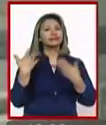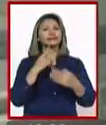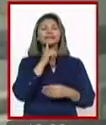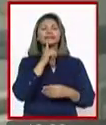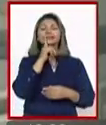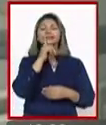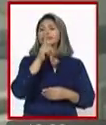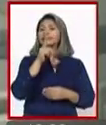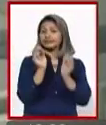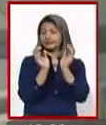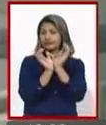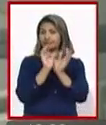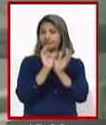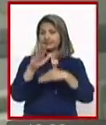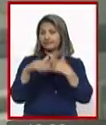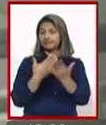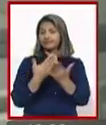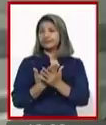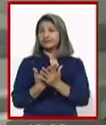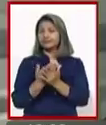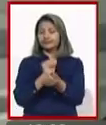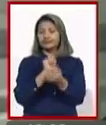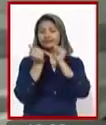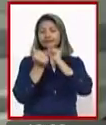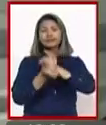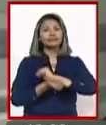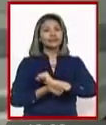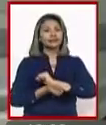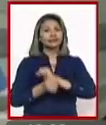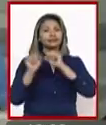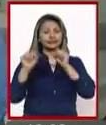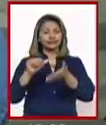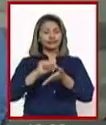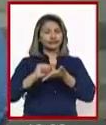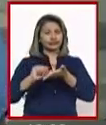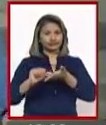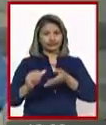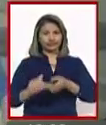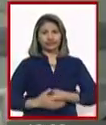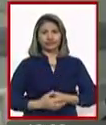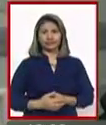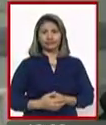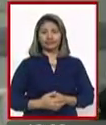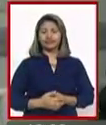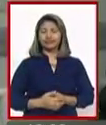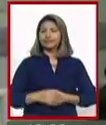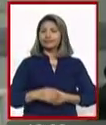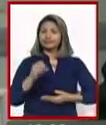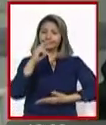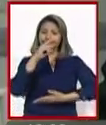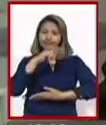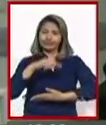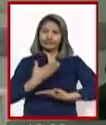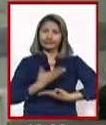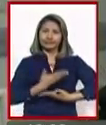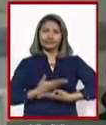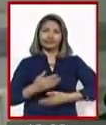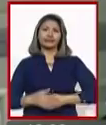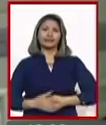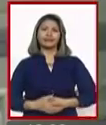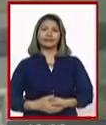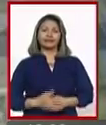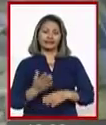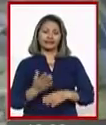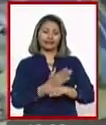asegurar a la caja y aquí todo cambió, la pudieron operar y como la ven, está cada día